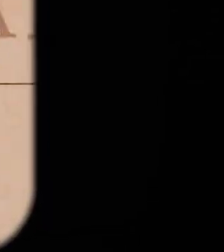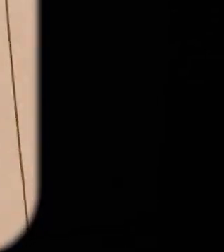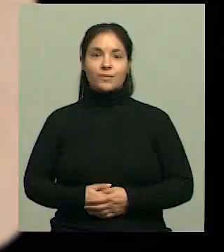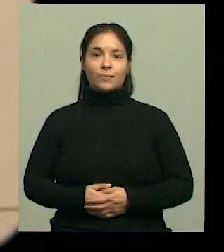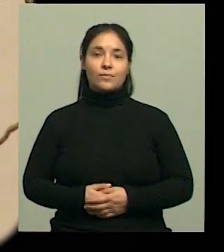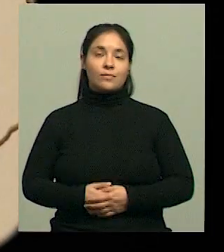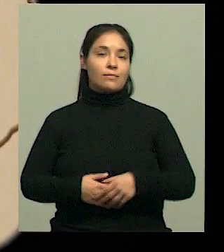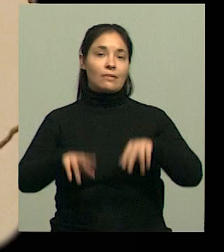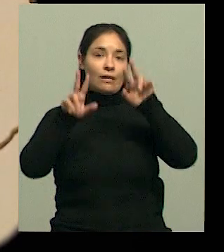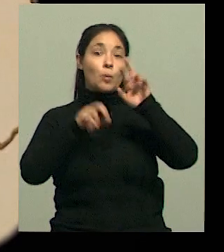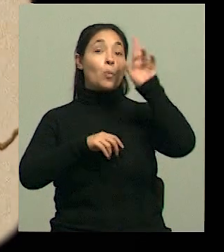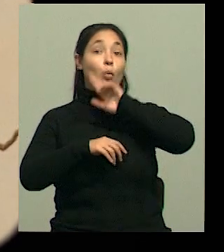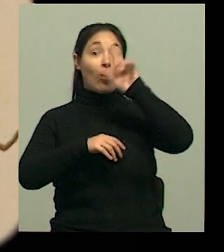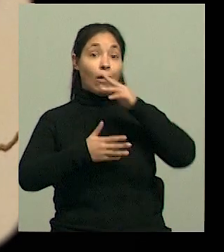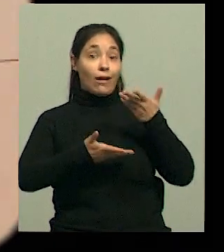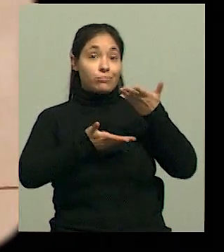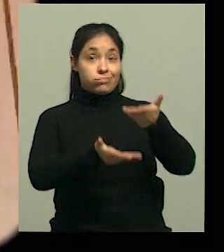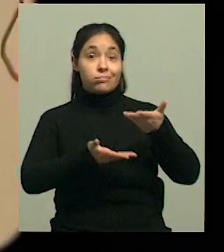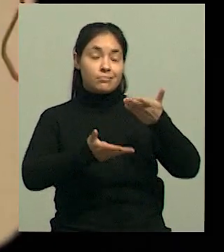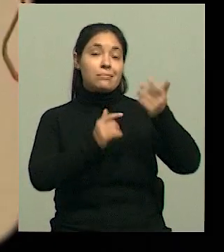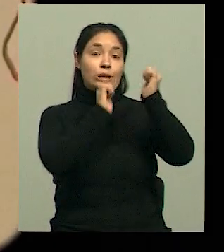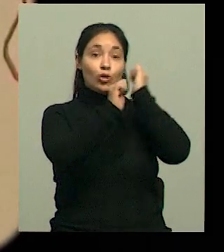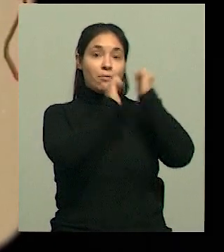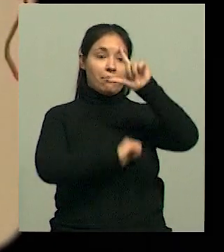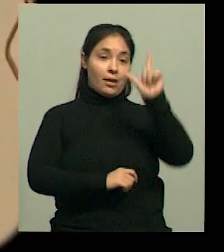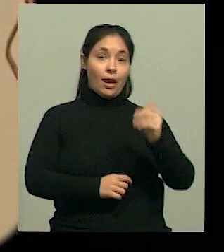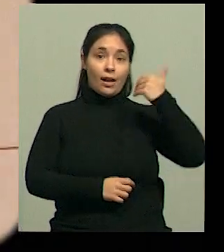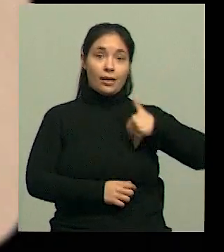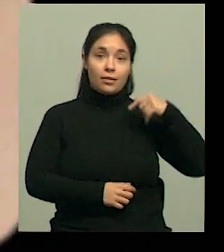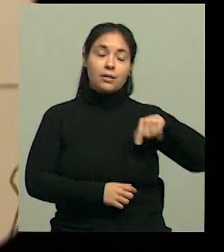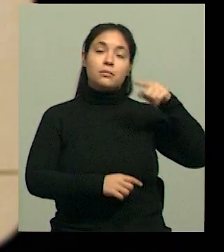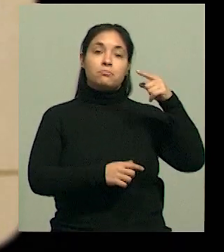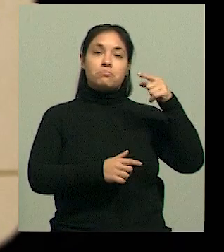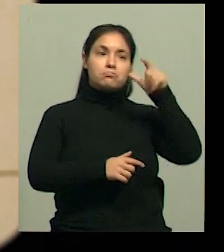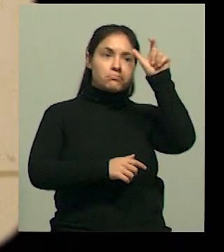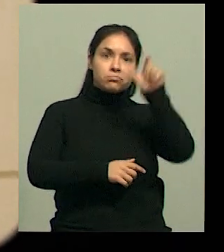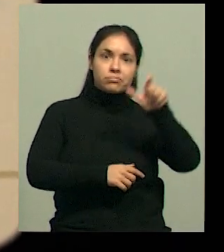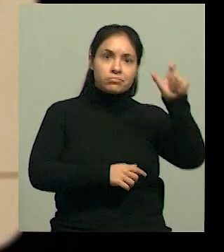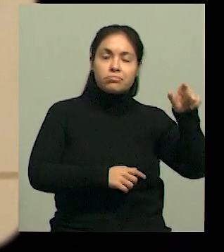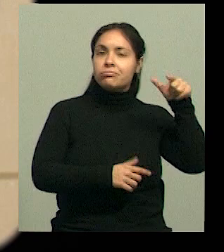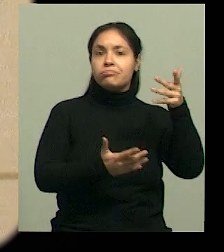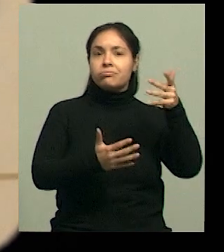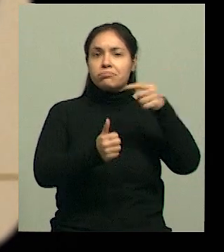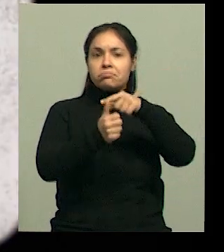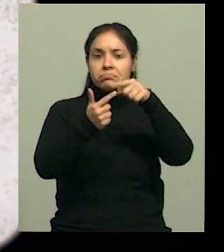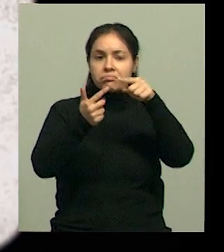Si hablamos de las figuras femeninas de la historia de nuestro país, rápidamente nos quedamos sin